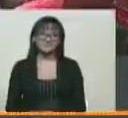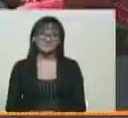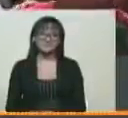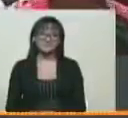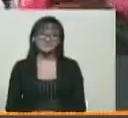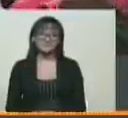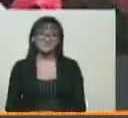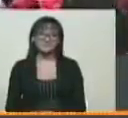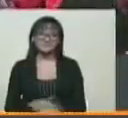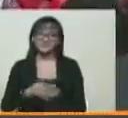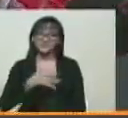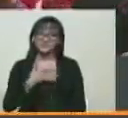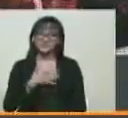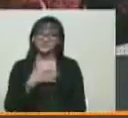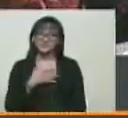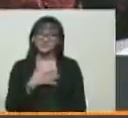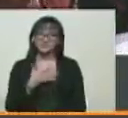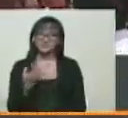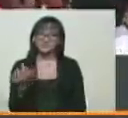Sentí